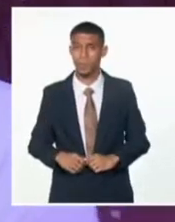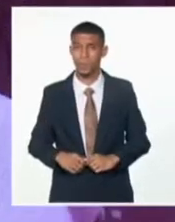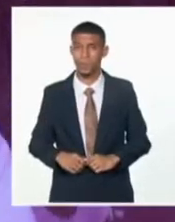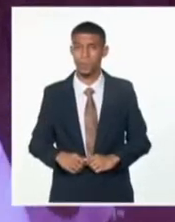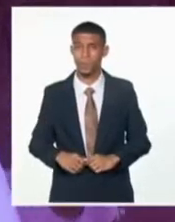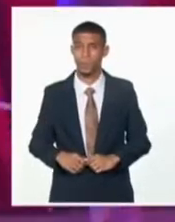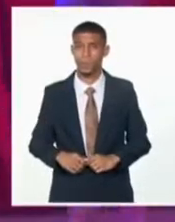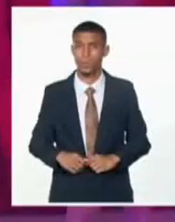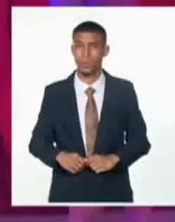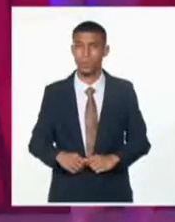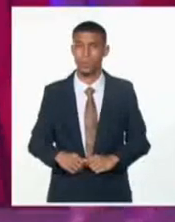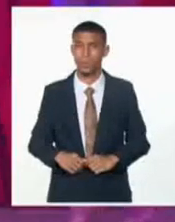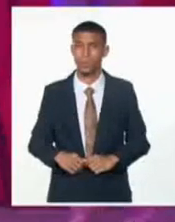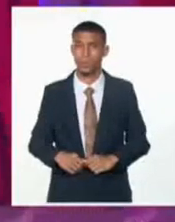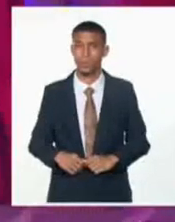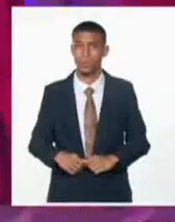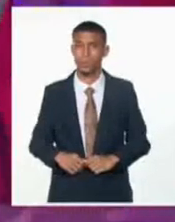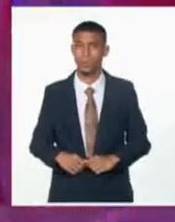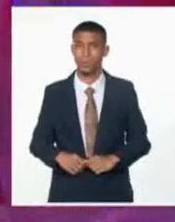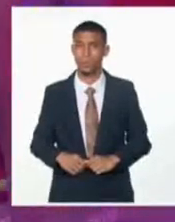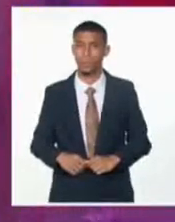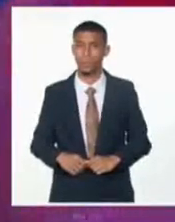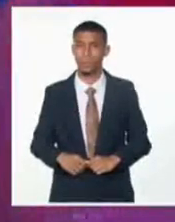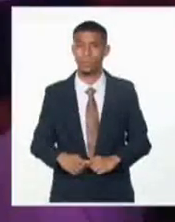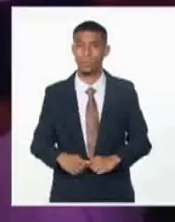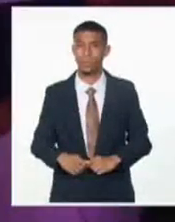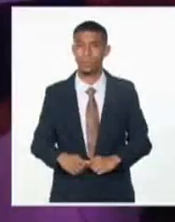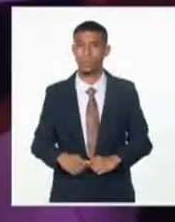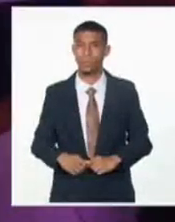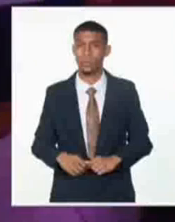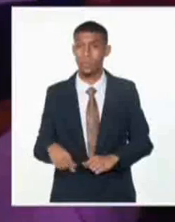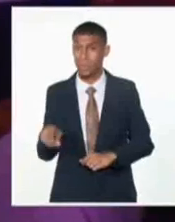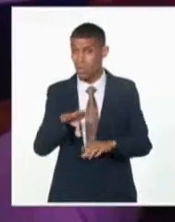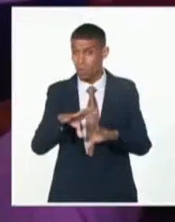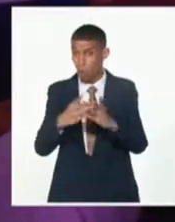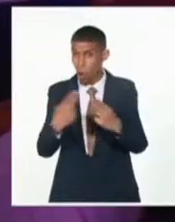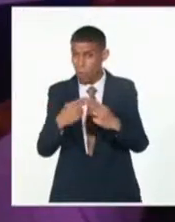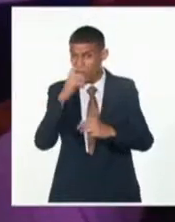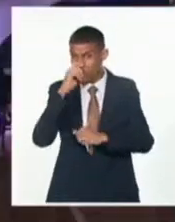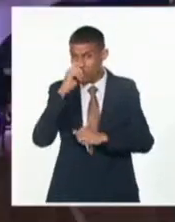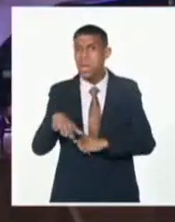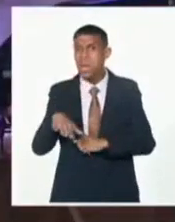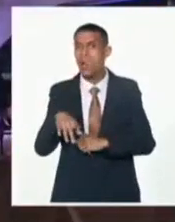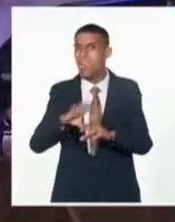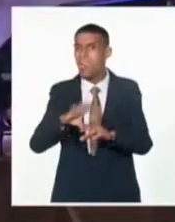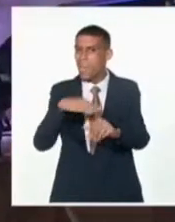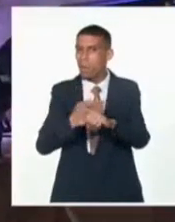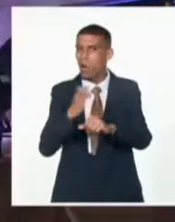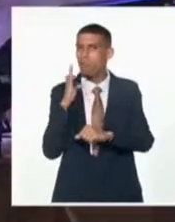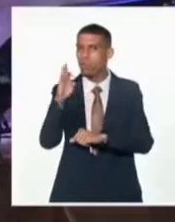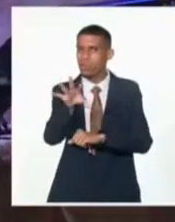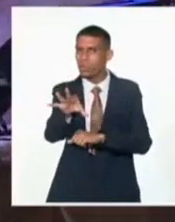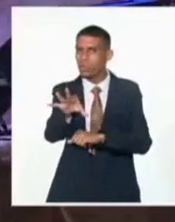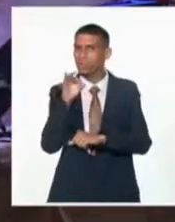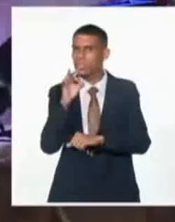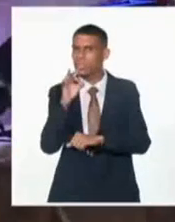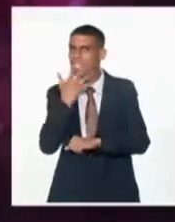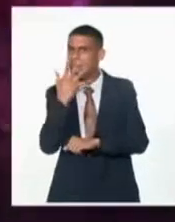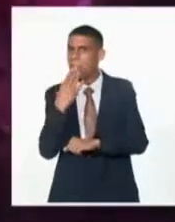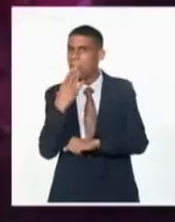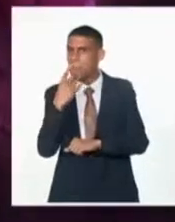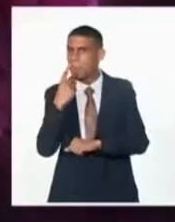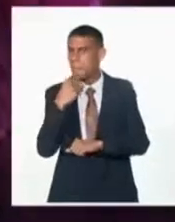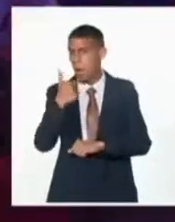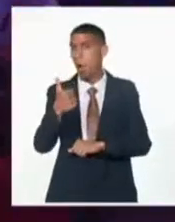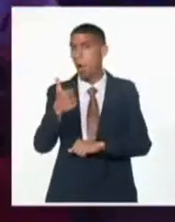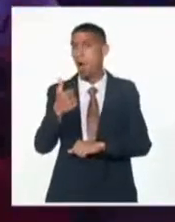deporte en esta hermosa ciudad. De estas líderes sale la mayor cantera de atletas a integrar equipos nacionales y que representan a Cuba en eventos